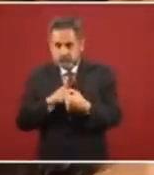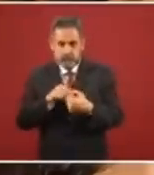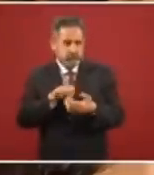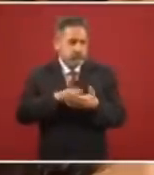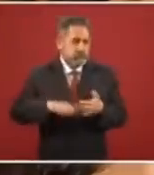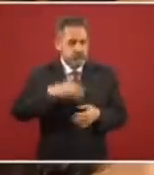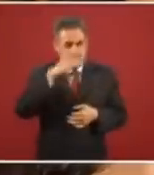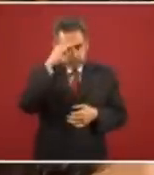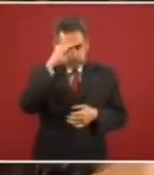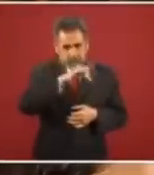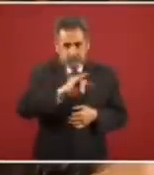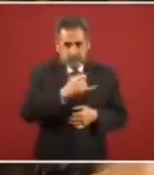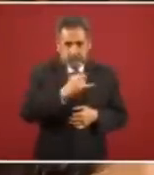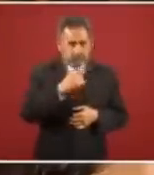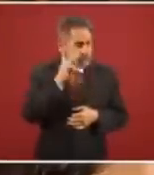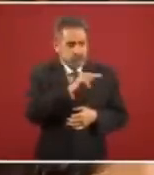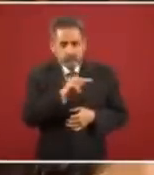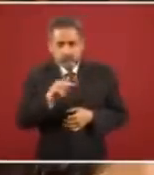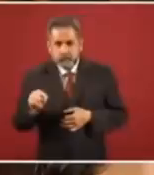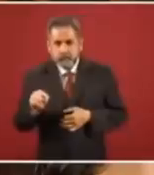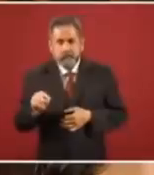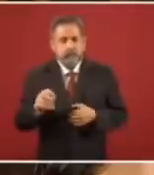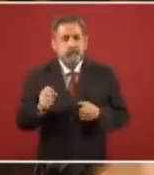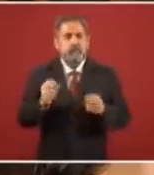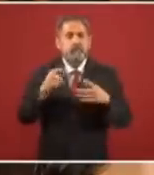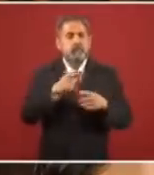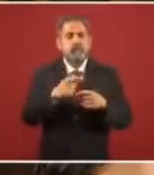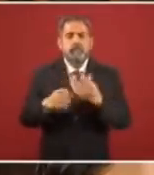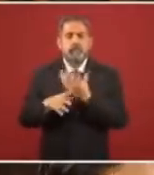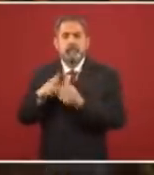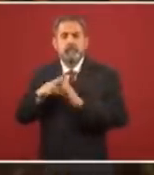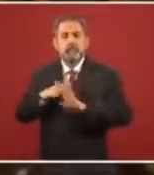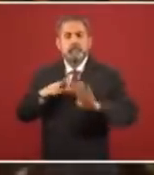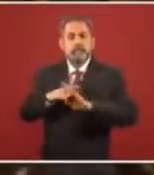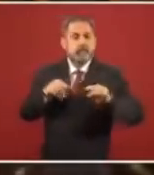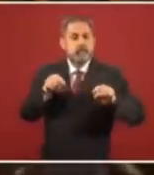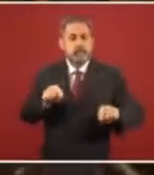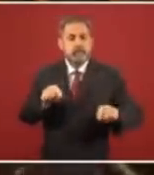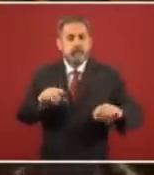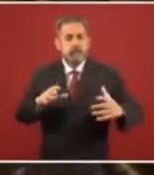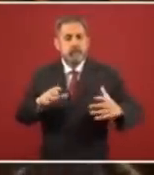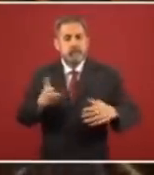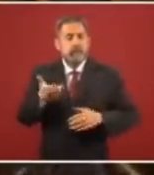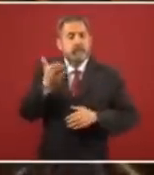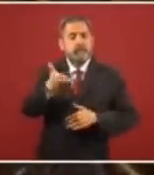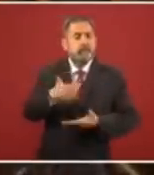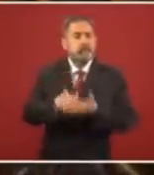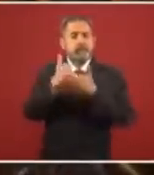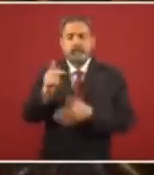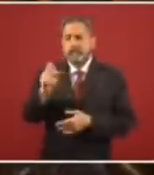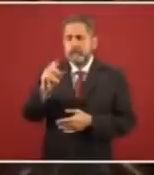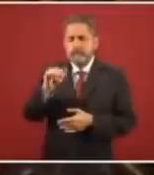Mexicali y Tijuana, se ve que la gran parte de los migrantes pidiendo asilo político ya